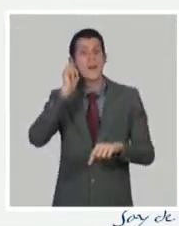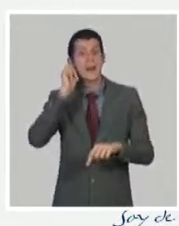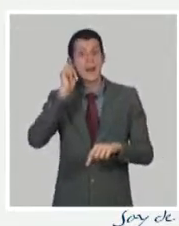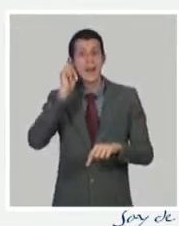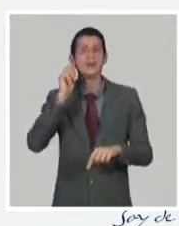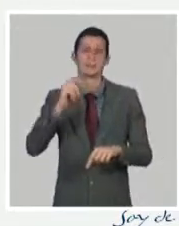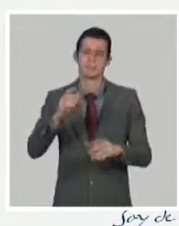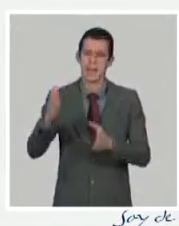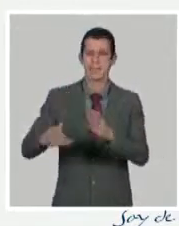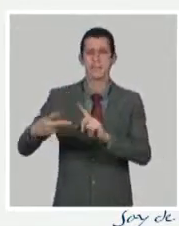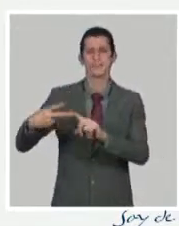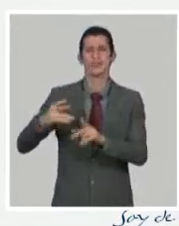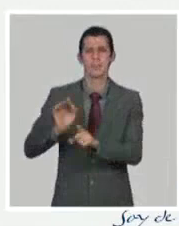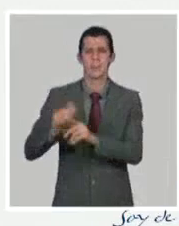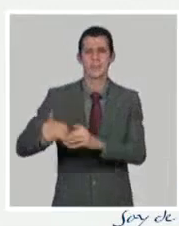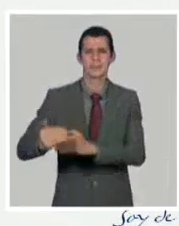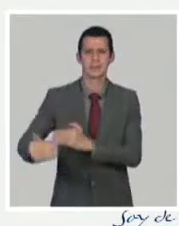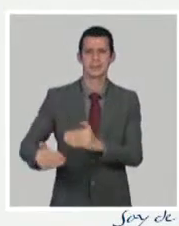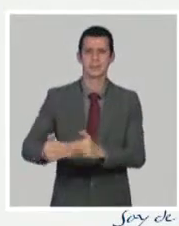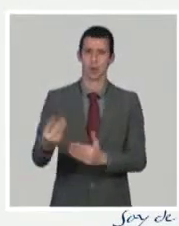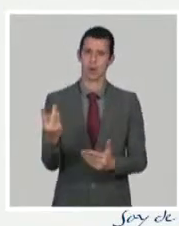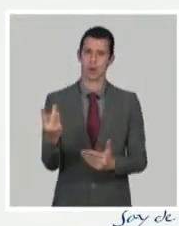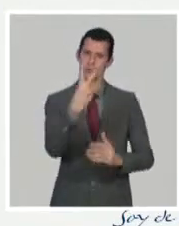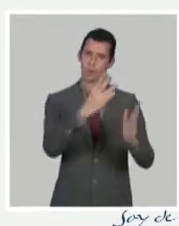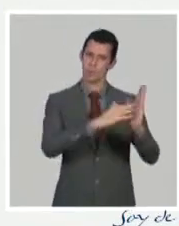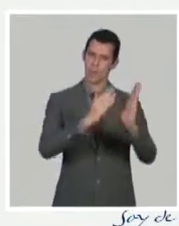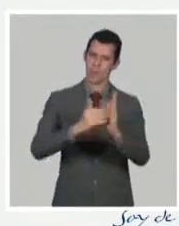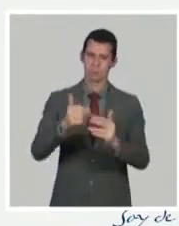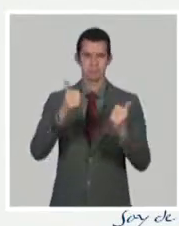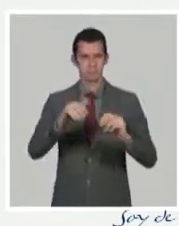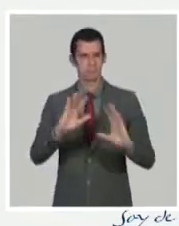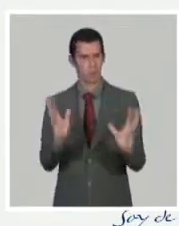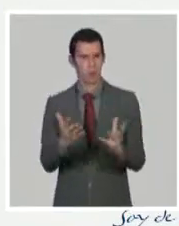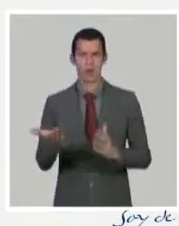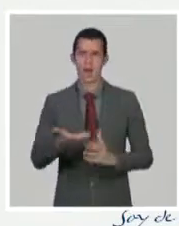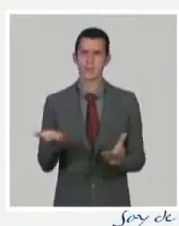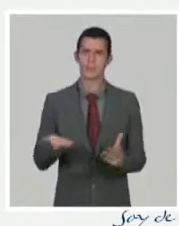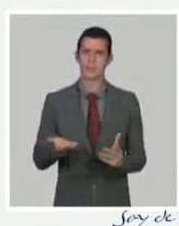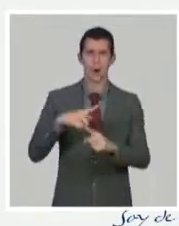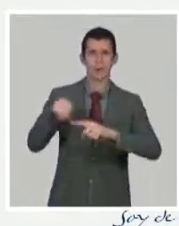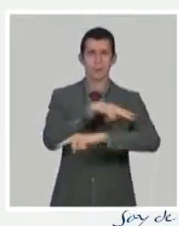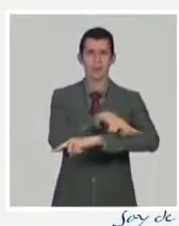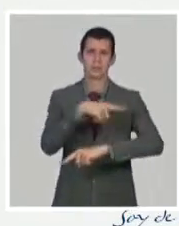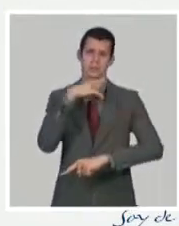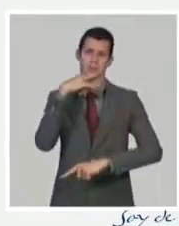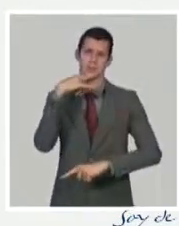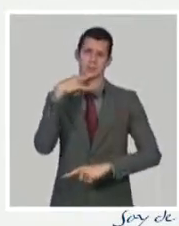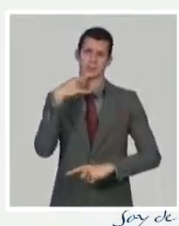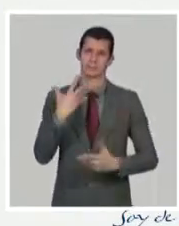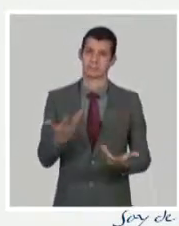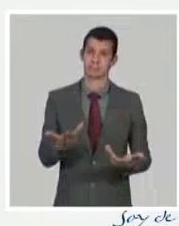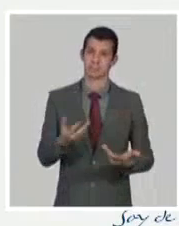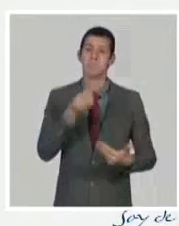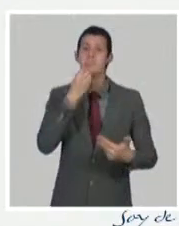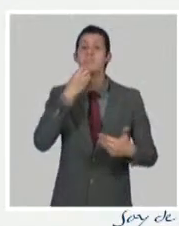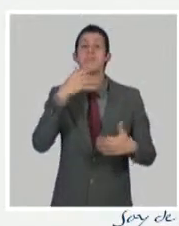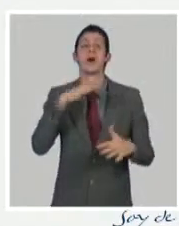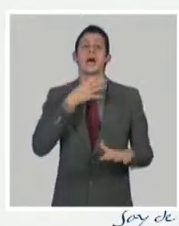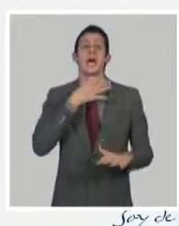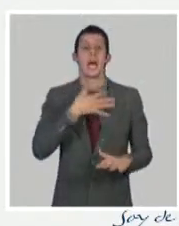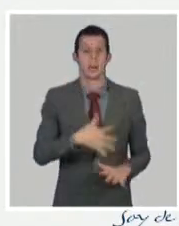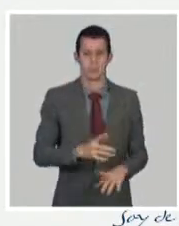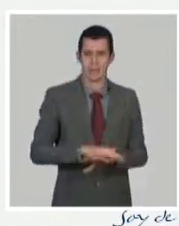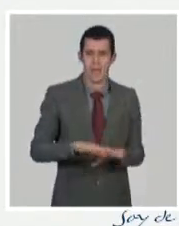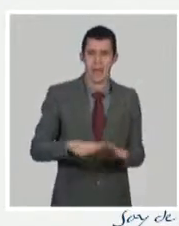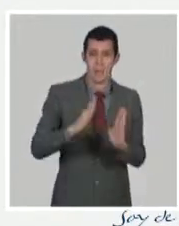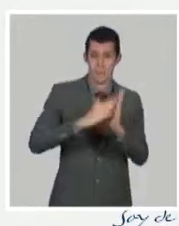corto donde la mayoría de las personas se inmunizan en un mes, bueno, estaríamos también en marzo en la capacidad de estar planteándonos un fase 3 y por